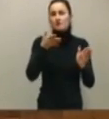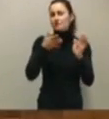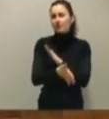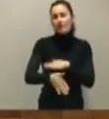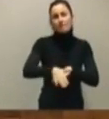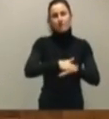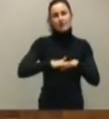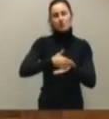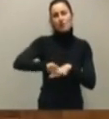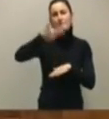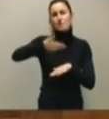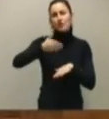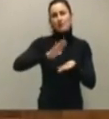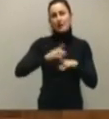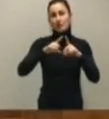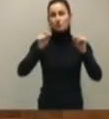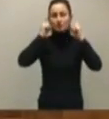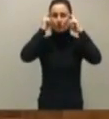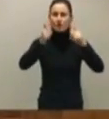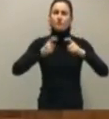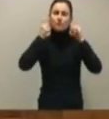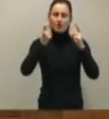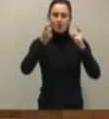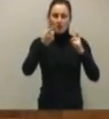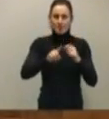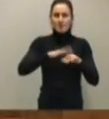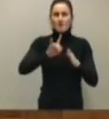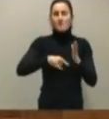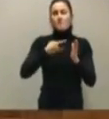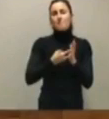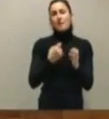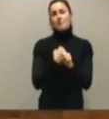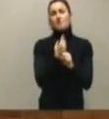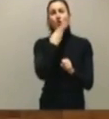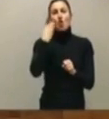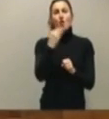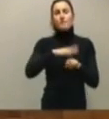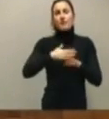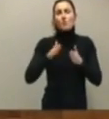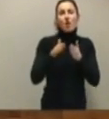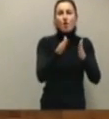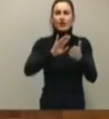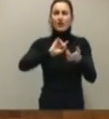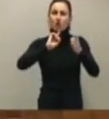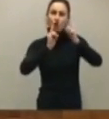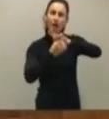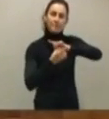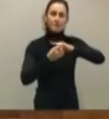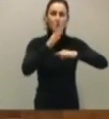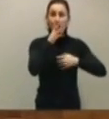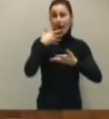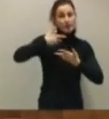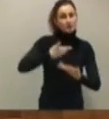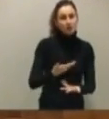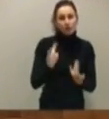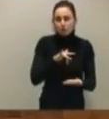es absolutamente imprescindible en este momento. Y se hace un esfuerzo también por un plan de empleo joven que cambie de alguna manera la orientación que